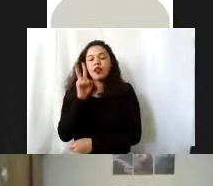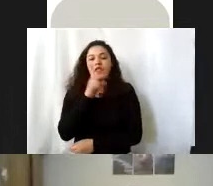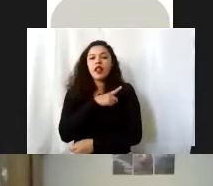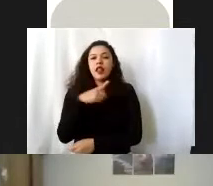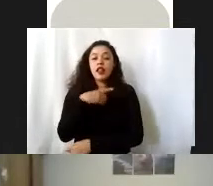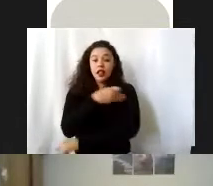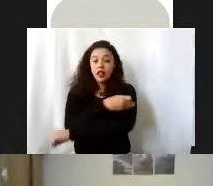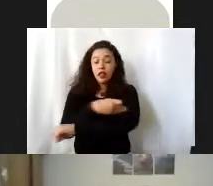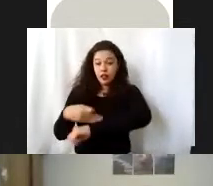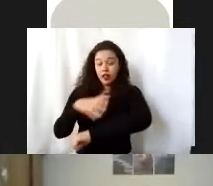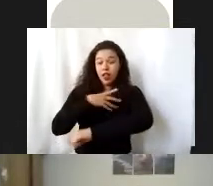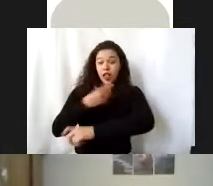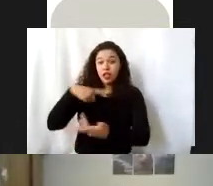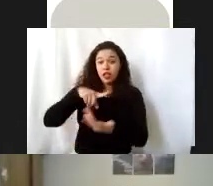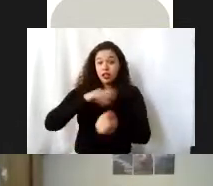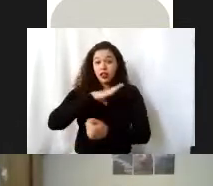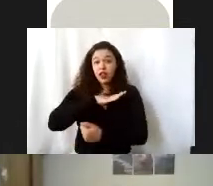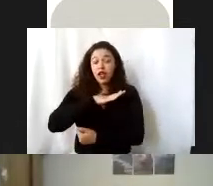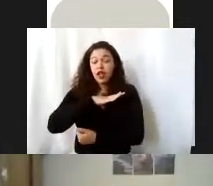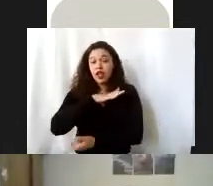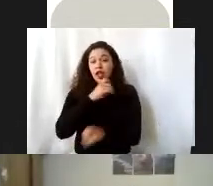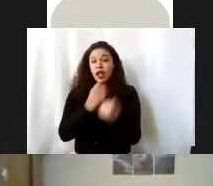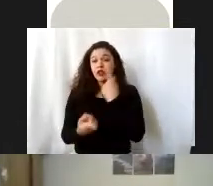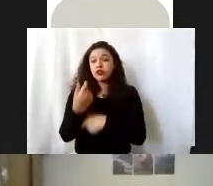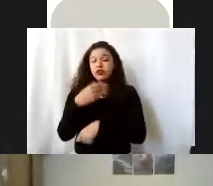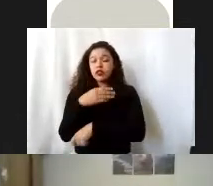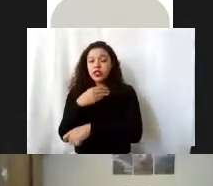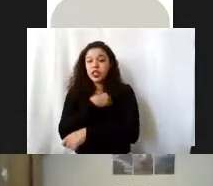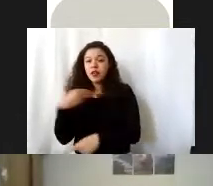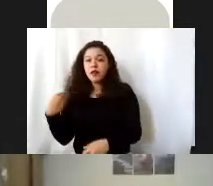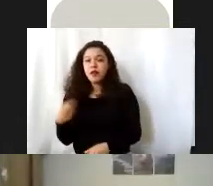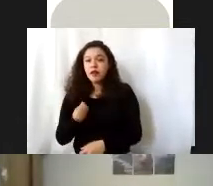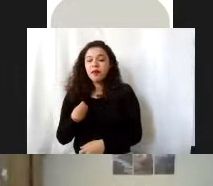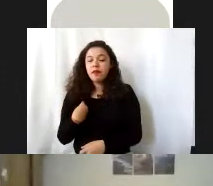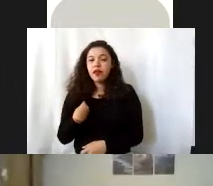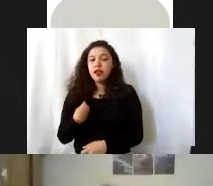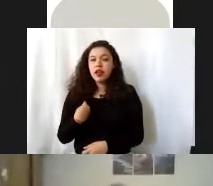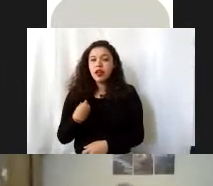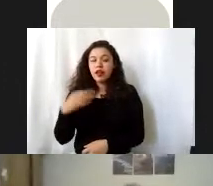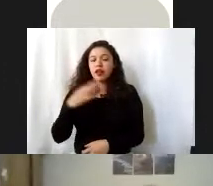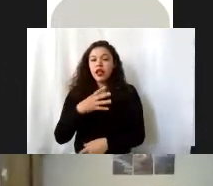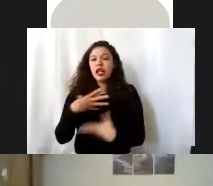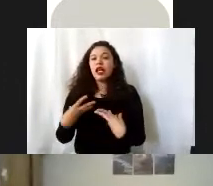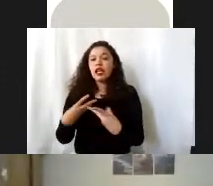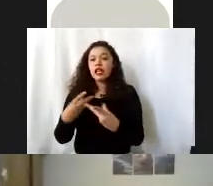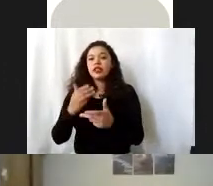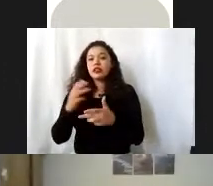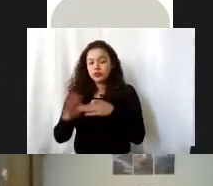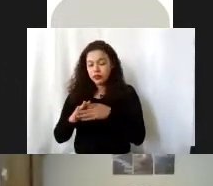familias existen algunos de los integrantes que tengan enfermedades crónico-degenerativas o que